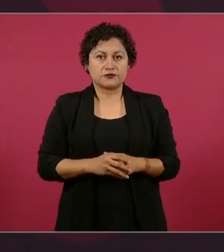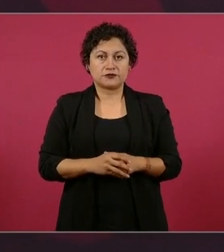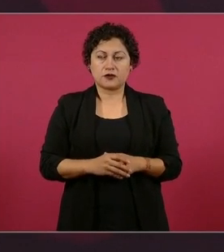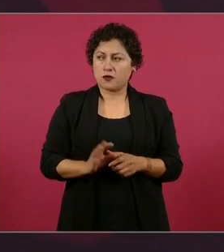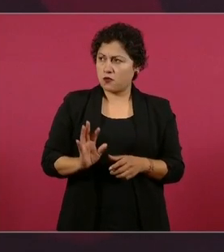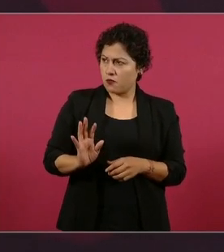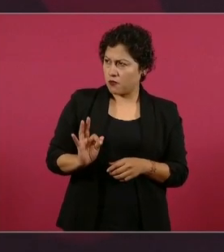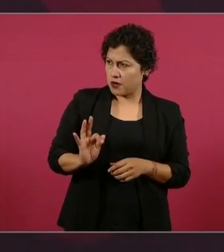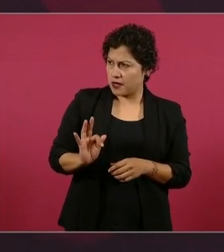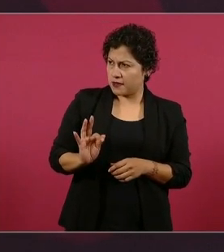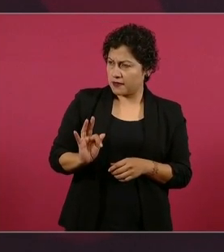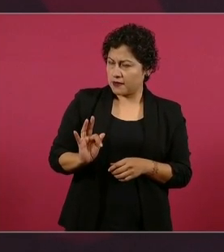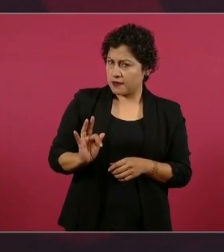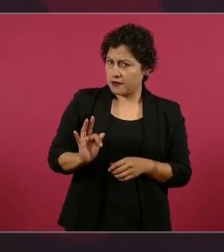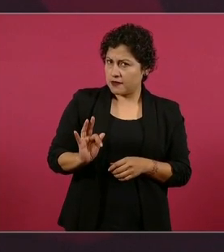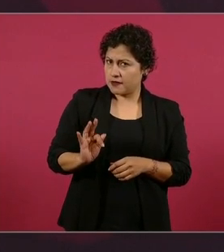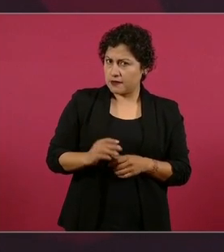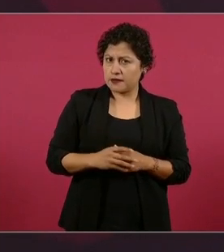¿40?